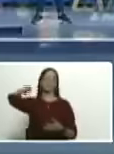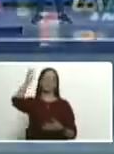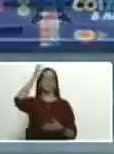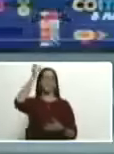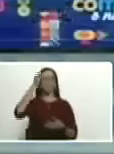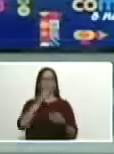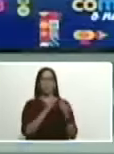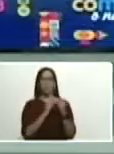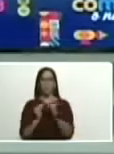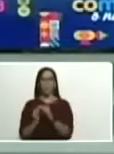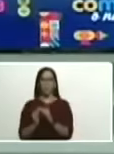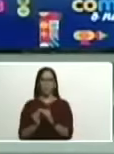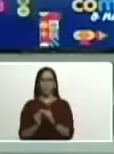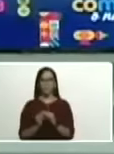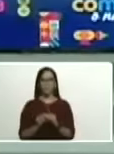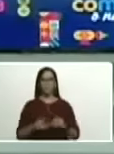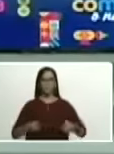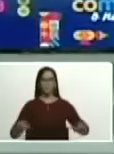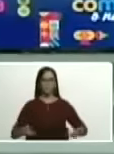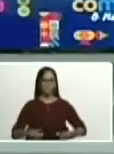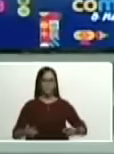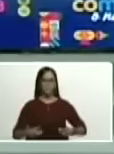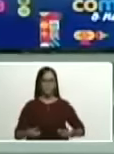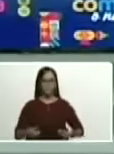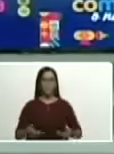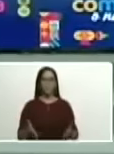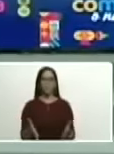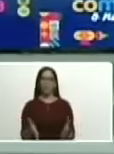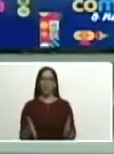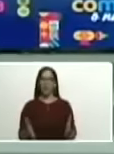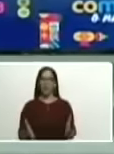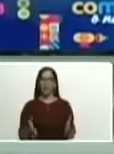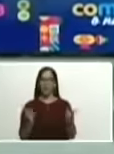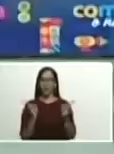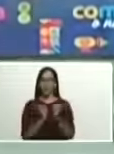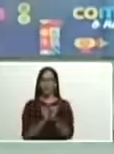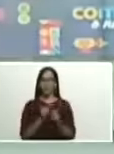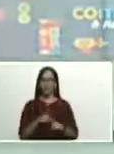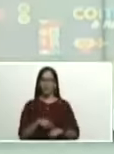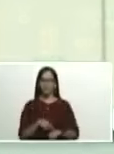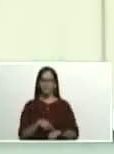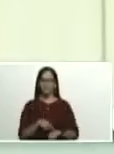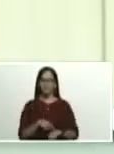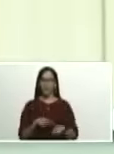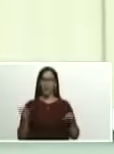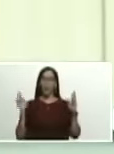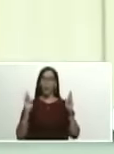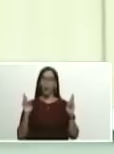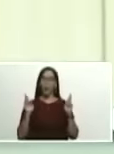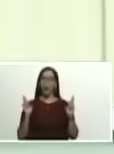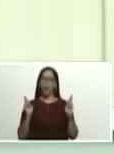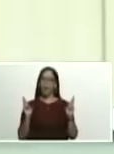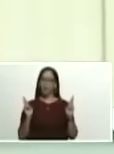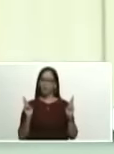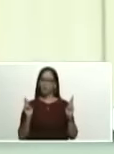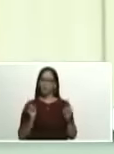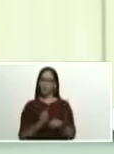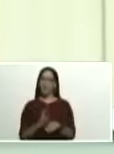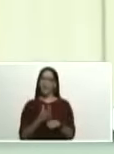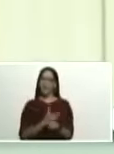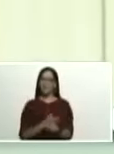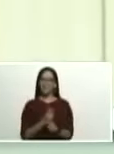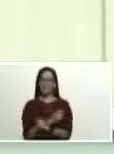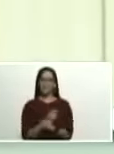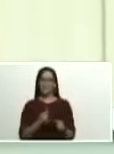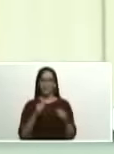vamos a empeñarlo para lograr a corto plazo, diría yo, ojalá antes que termine